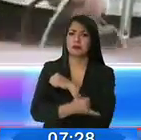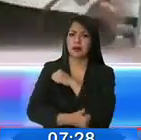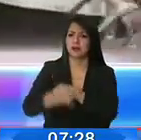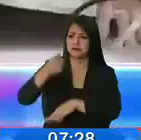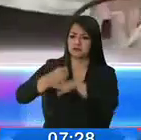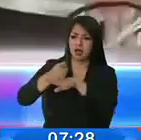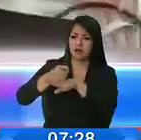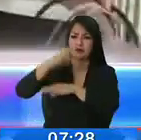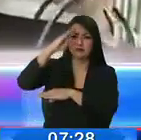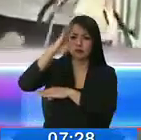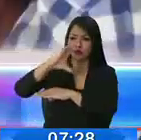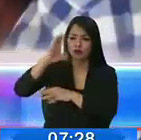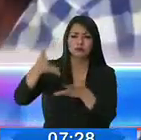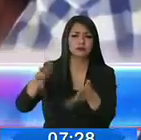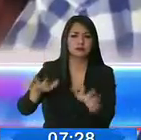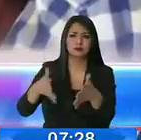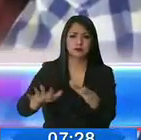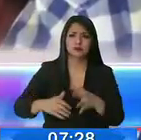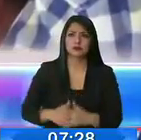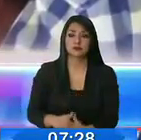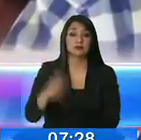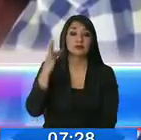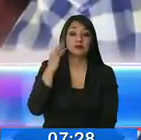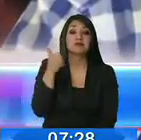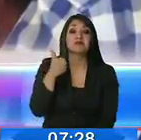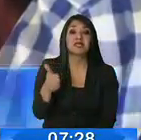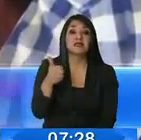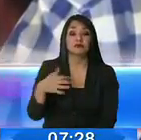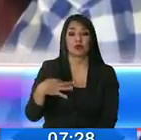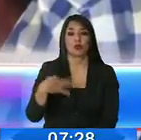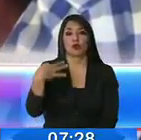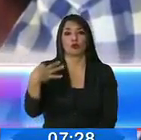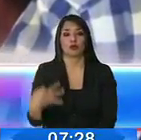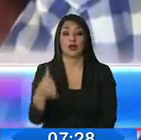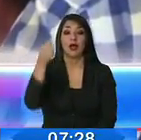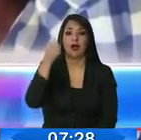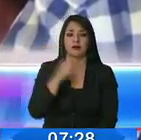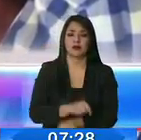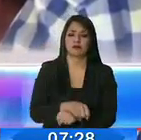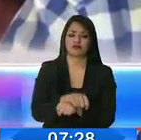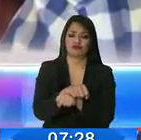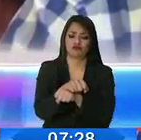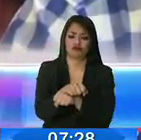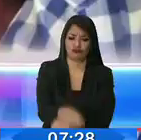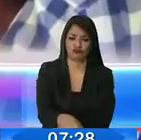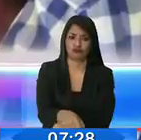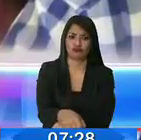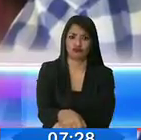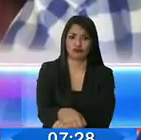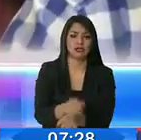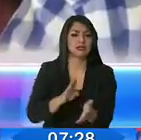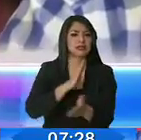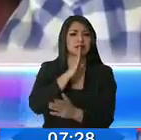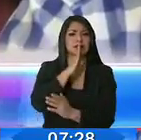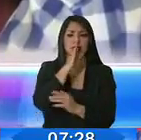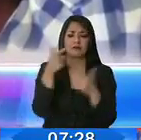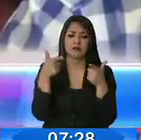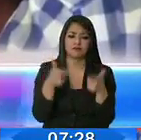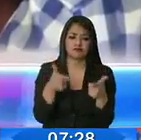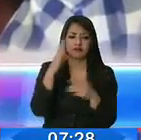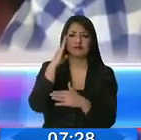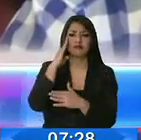ninguna orden de captura. Ella se entregó voluntariamente desde el día de ayer y desde el día de ayer tenía un acompañamiento de la